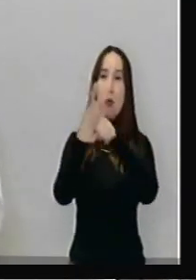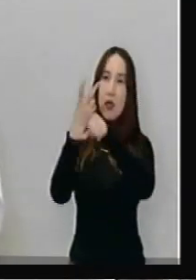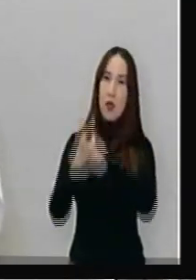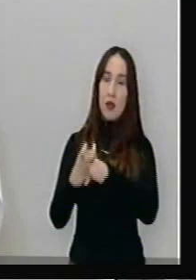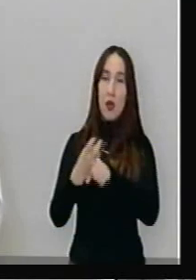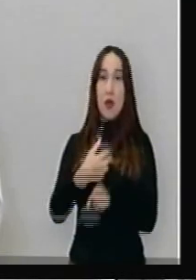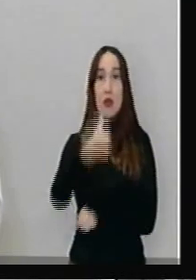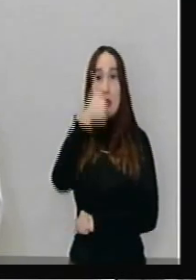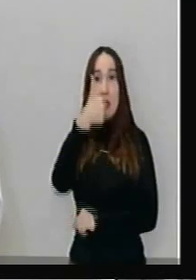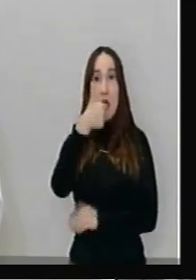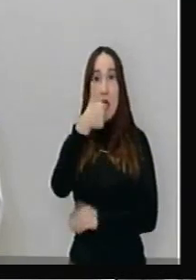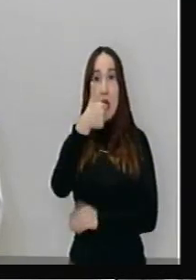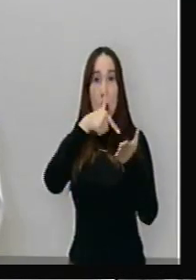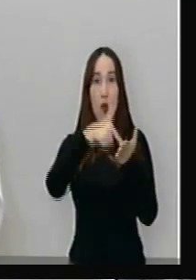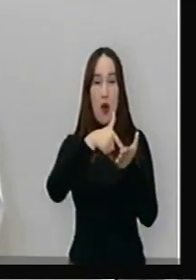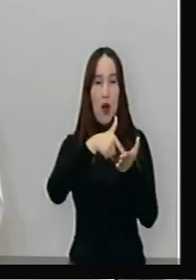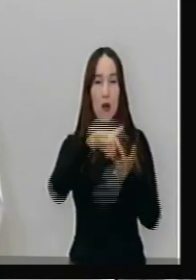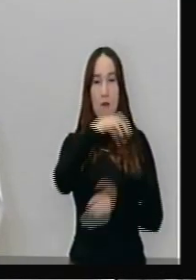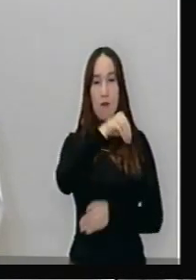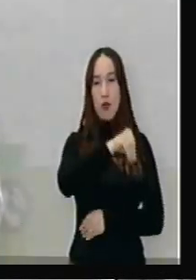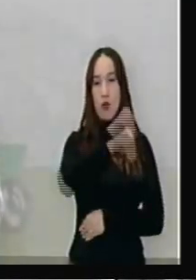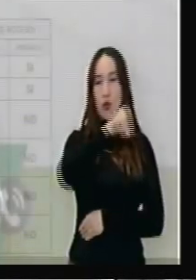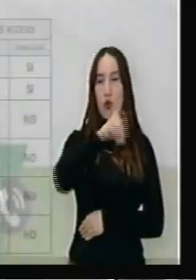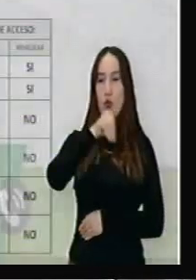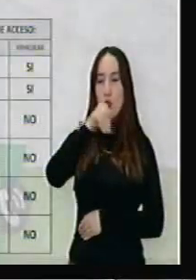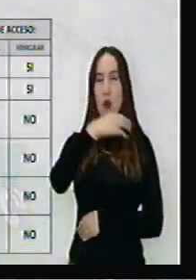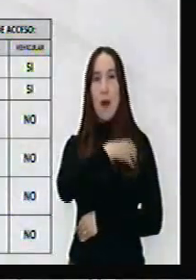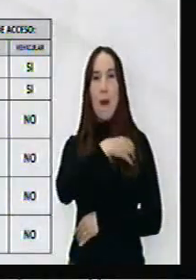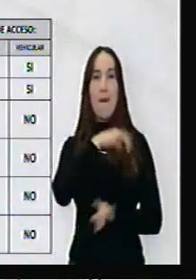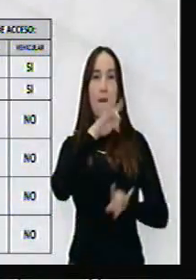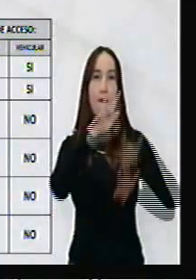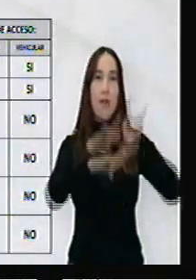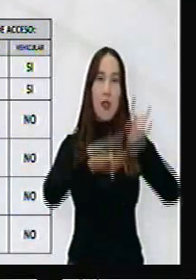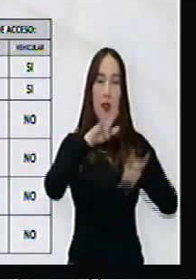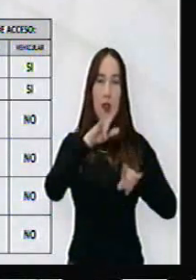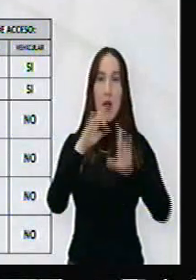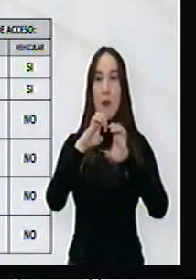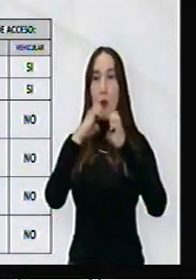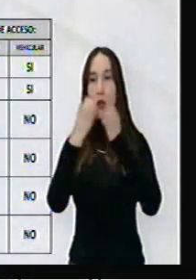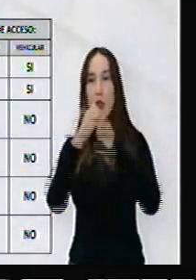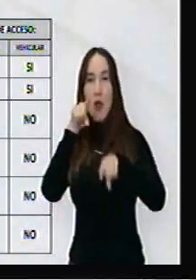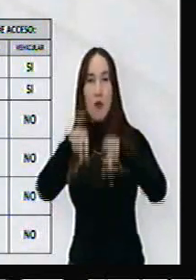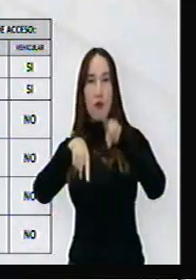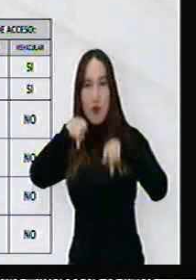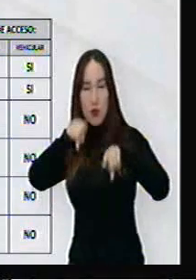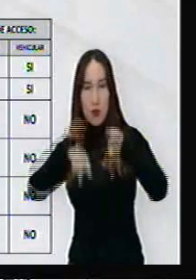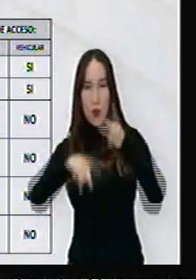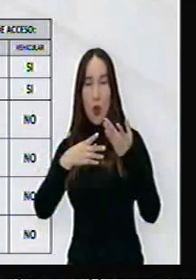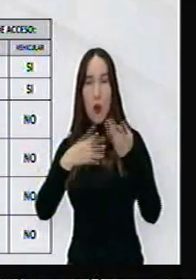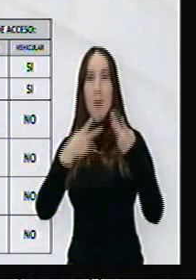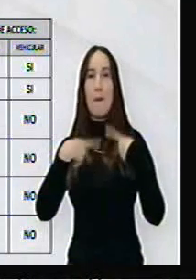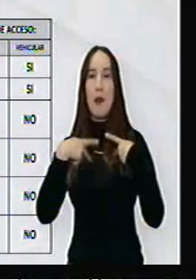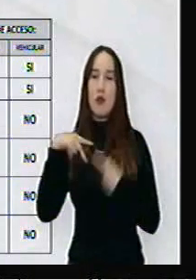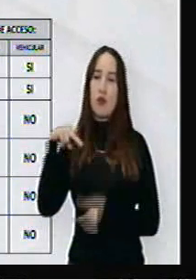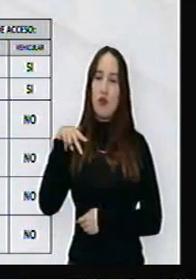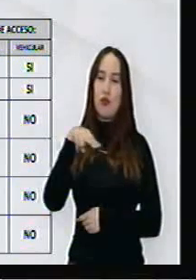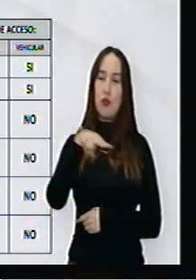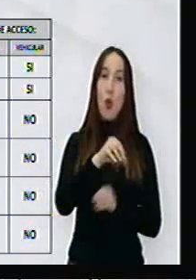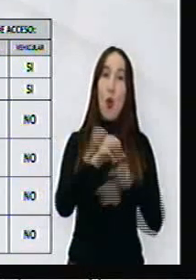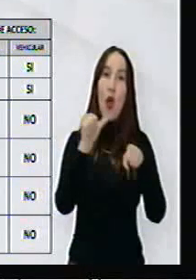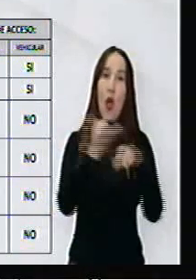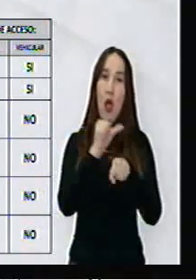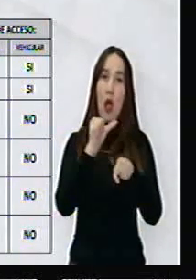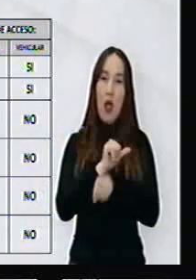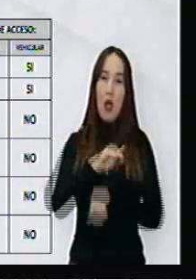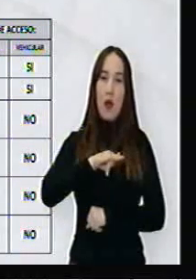Son 6 módulos en la capital. Recordarles rápidamente, FENAPO y Alfonso Lastras con módulo peatonal y